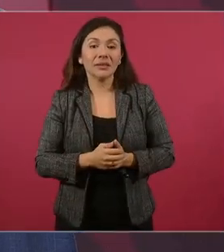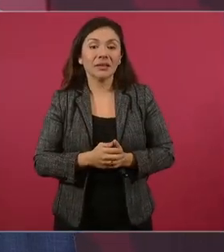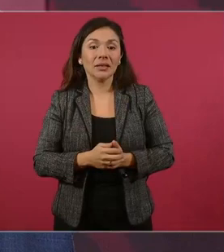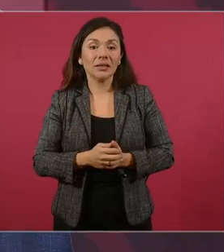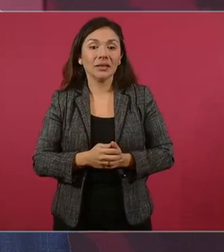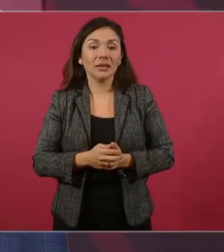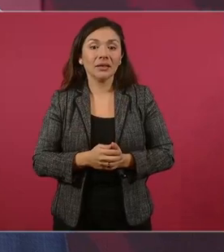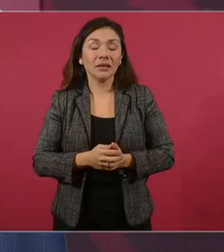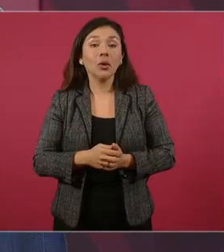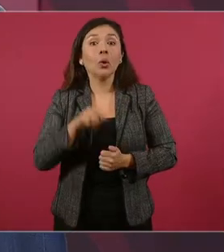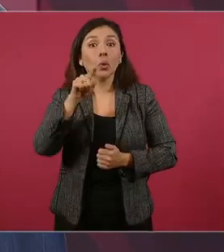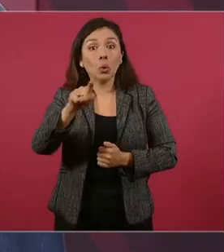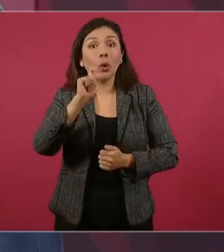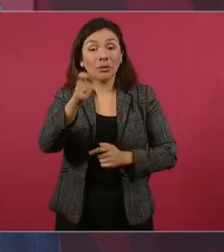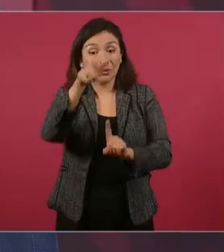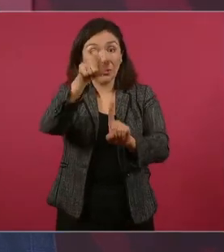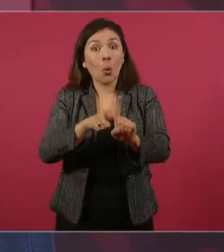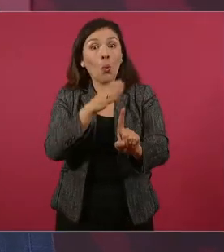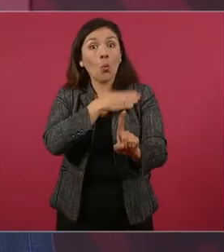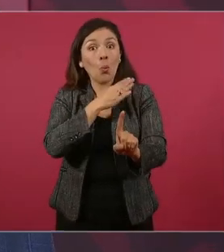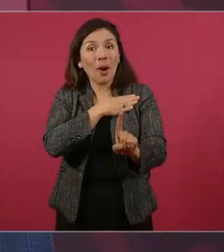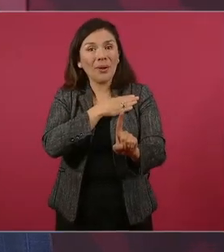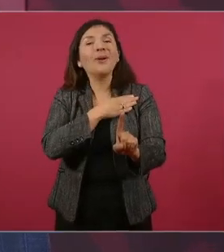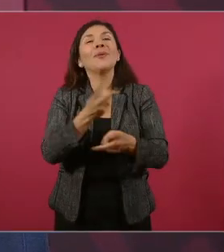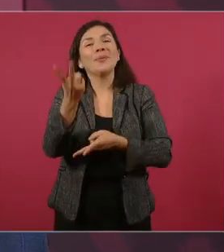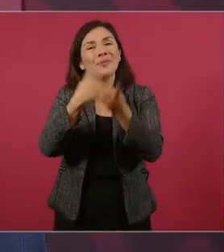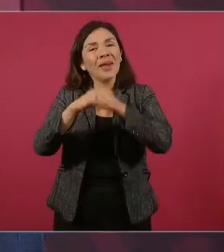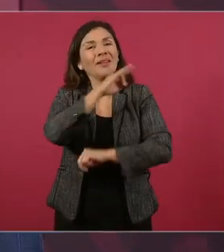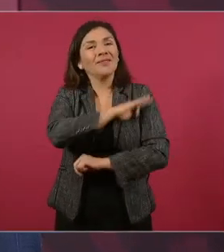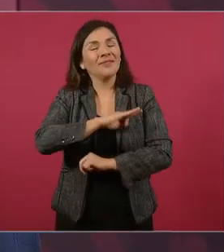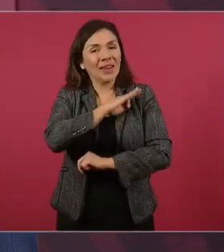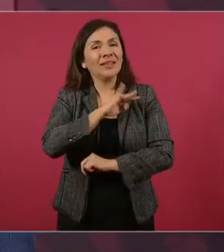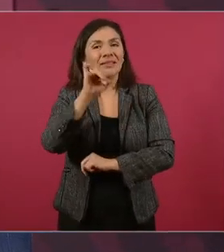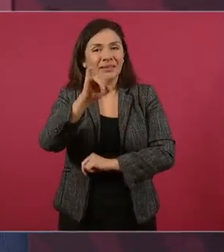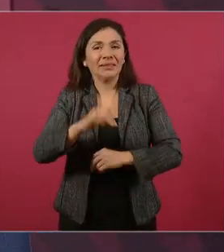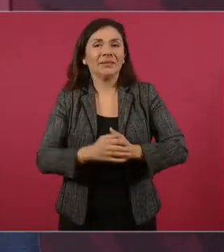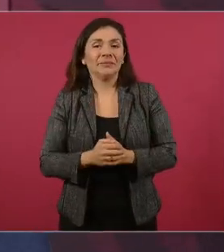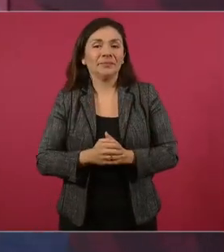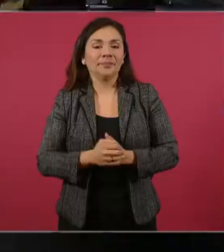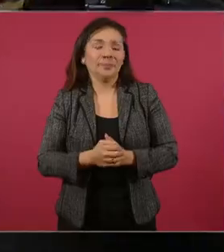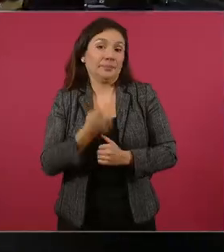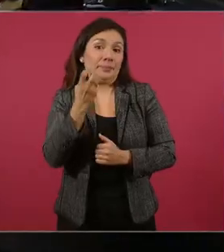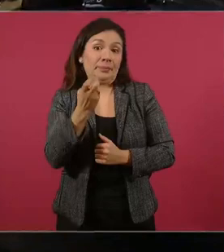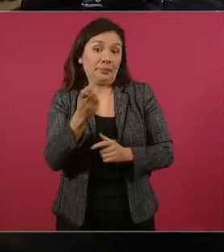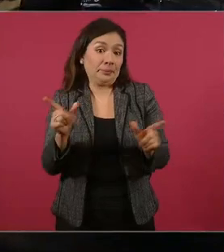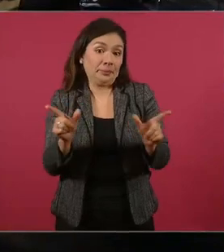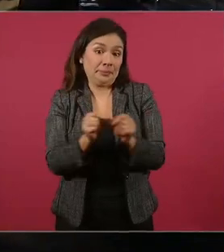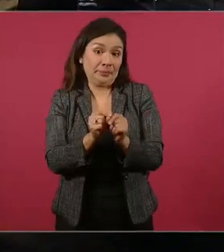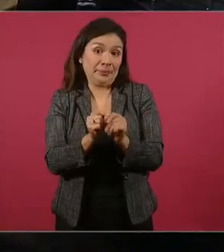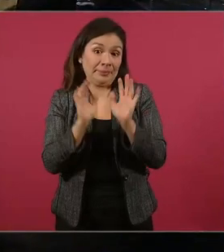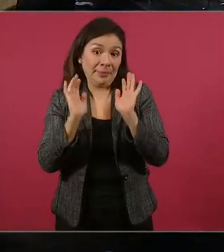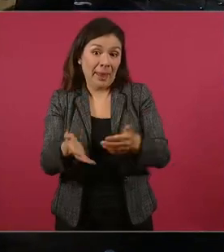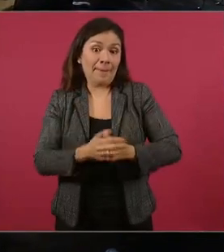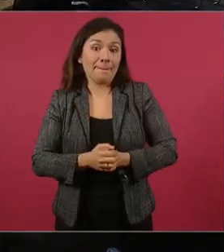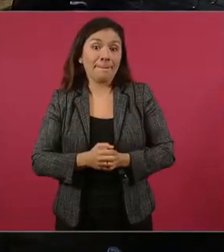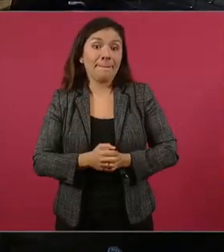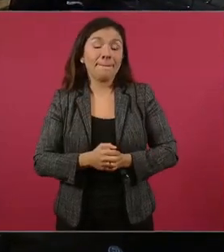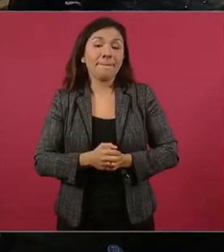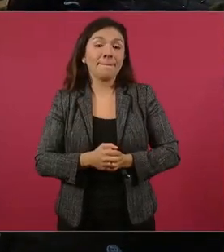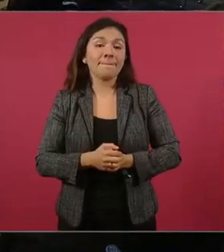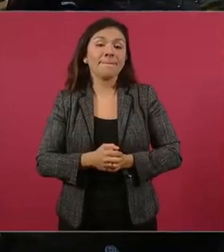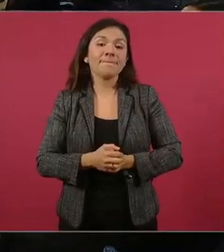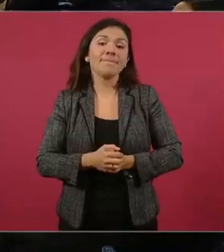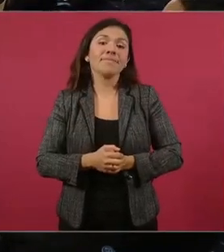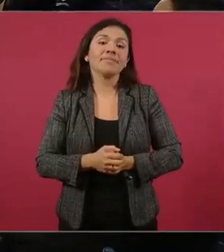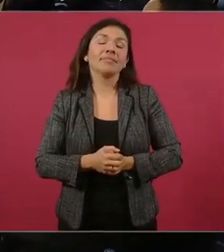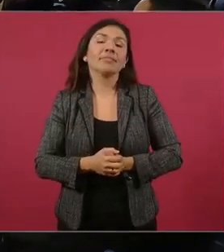Y solo siendo buenos podemos ser felices. Bien, presidente. Entonces, ya, vámonos a… Ya, nada más rápidamente, presidente, ¿cuál